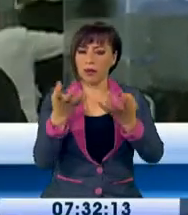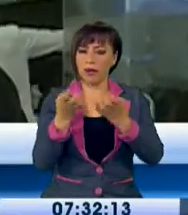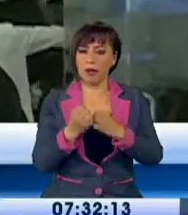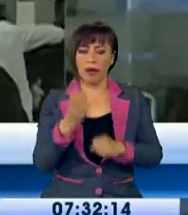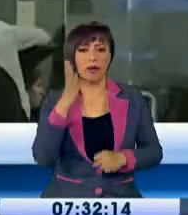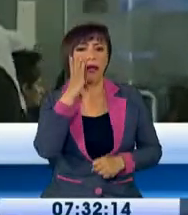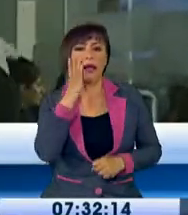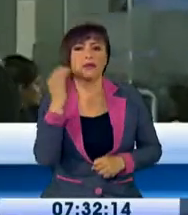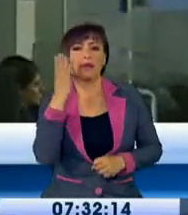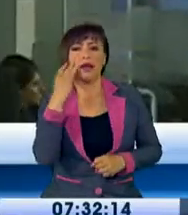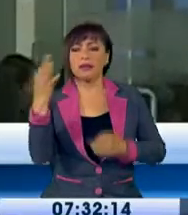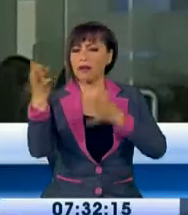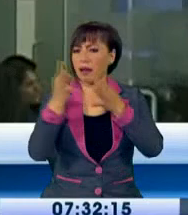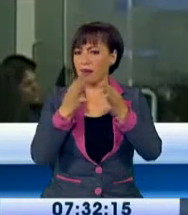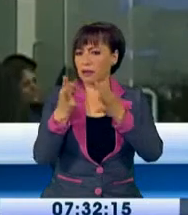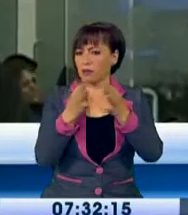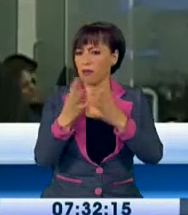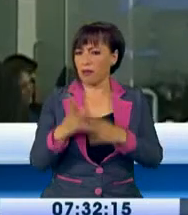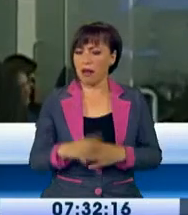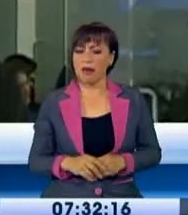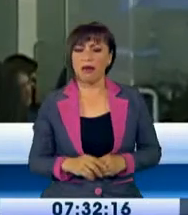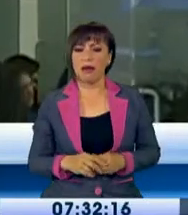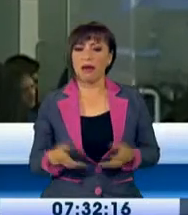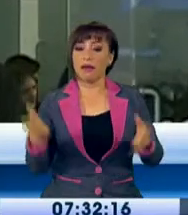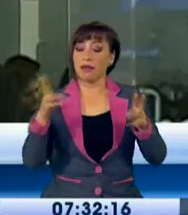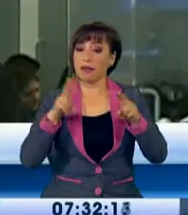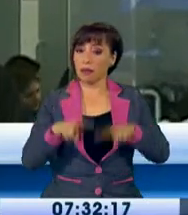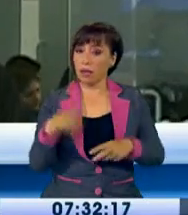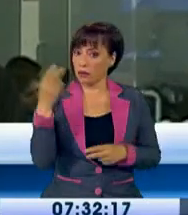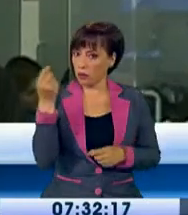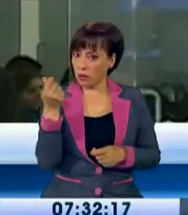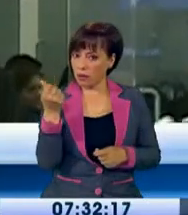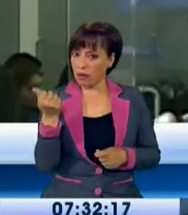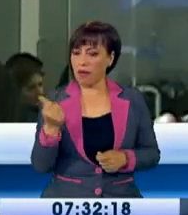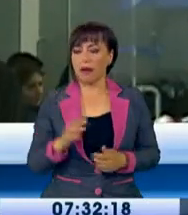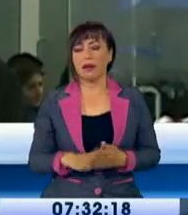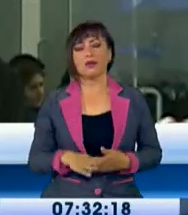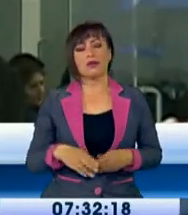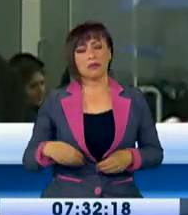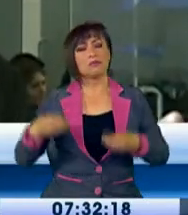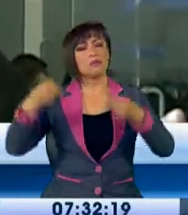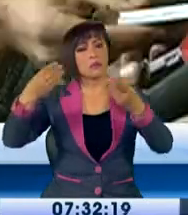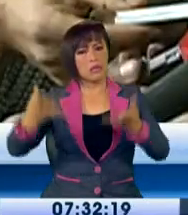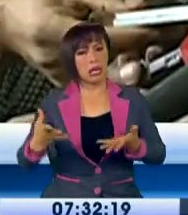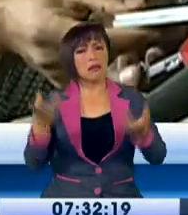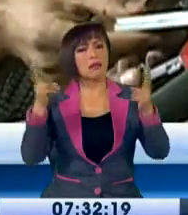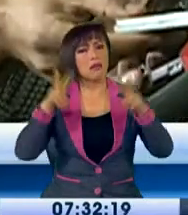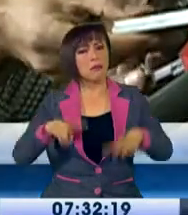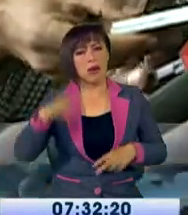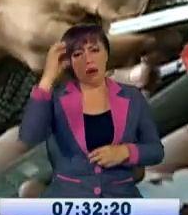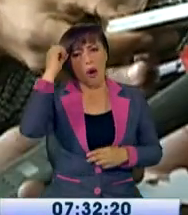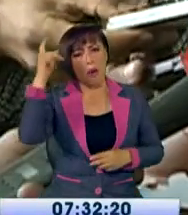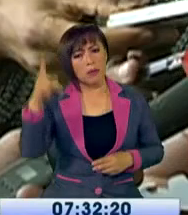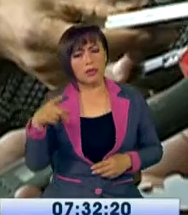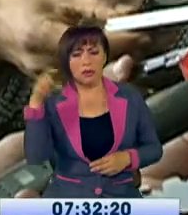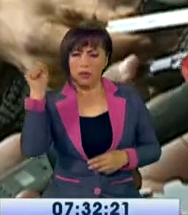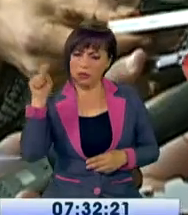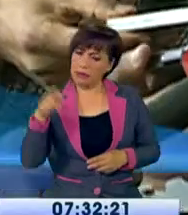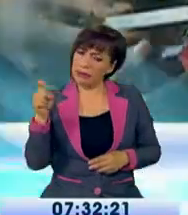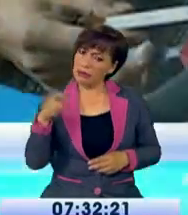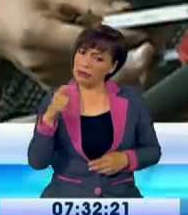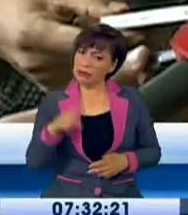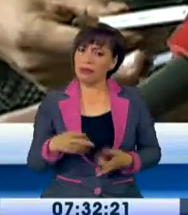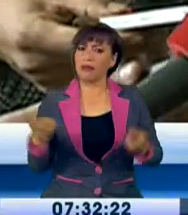experiencia, su capacidad y además su dinero, denle al sector privado la potestad de opinar. Y no vería mal de que se